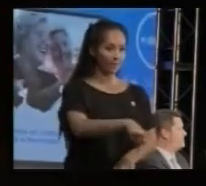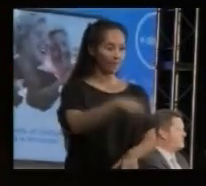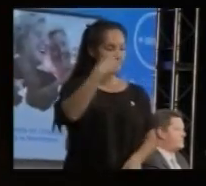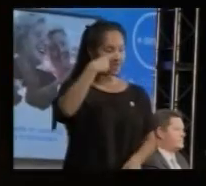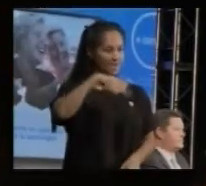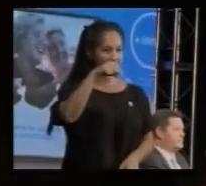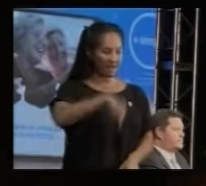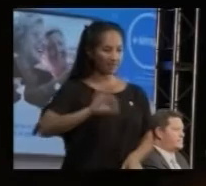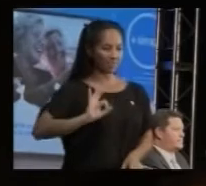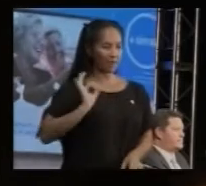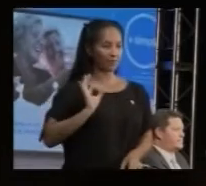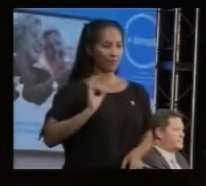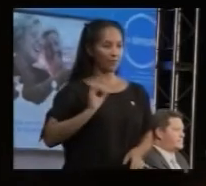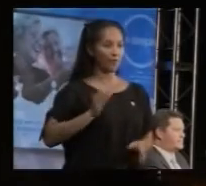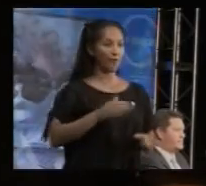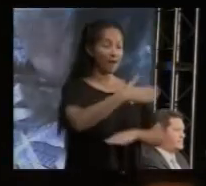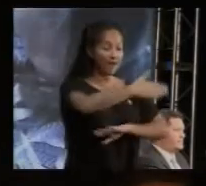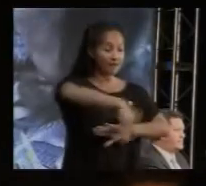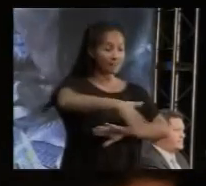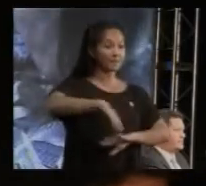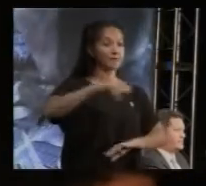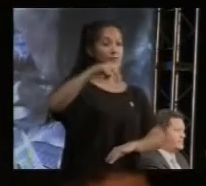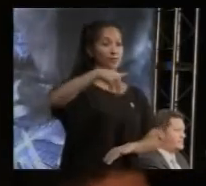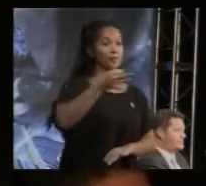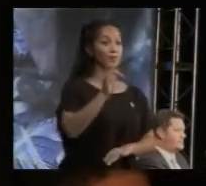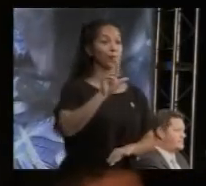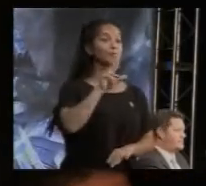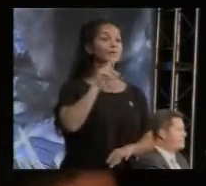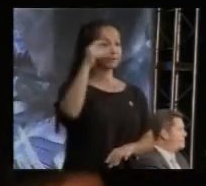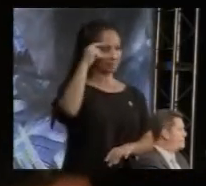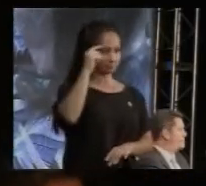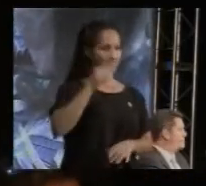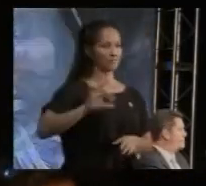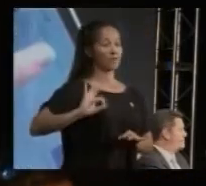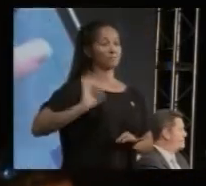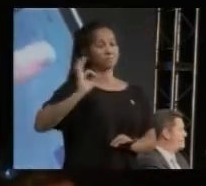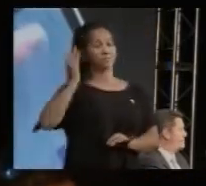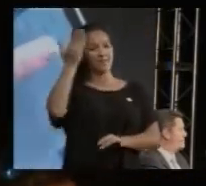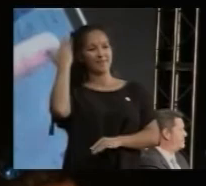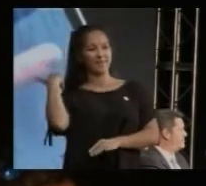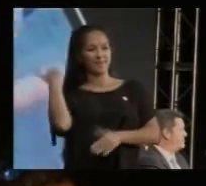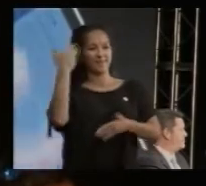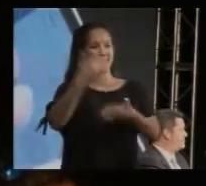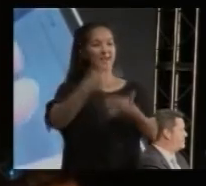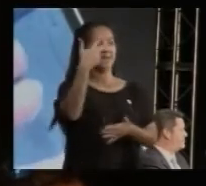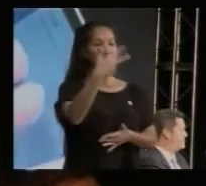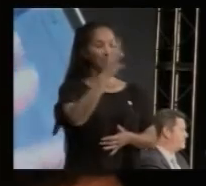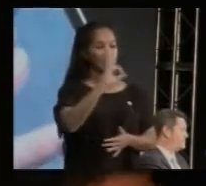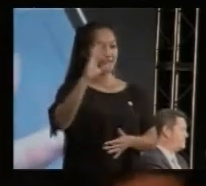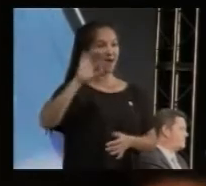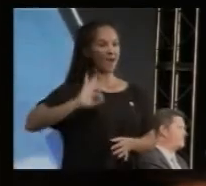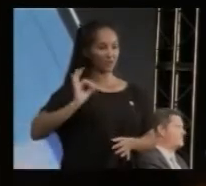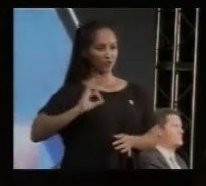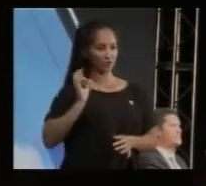se finalizará el acceso norte, la obra que fue licitada hace 30 años, en 1986, su